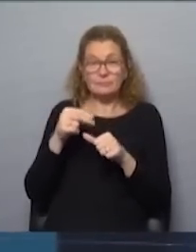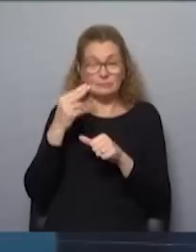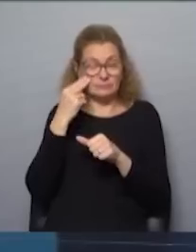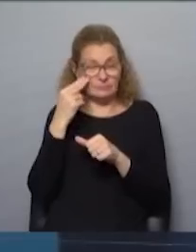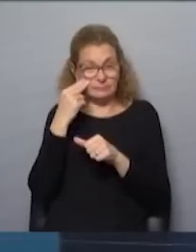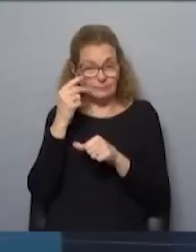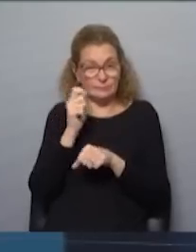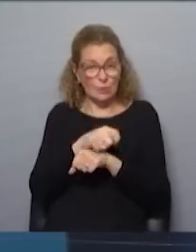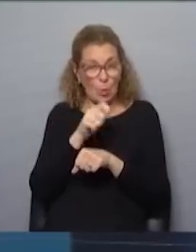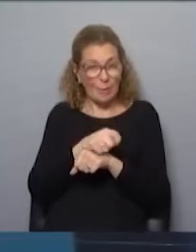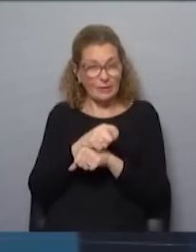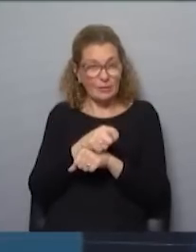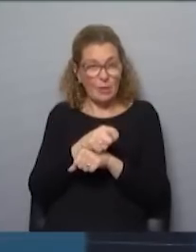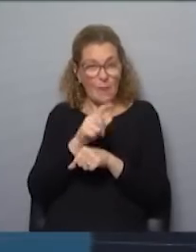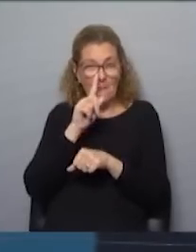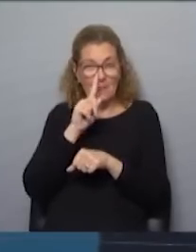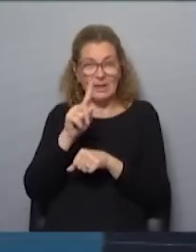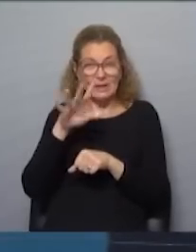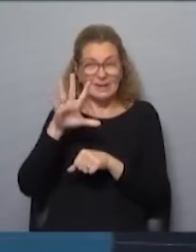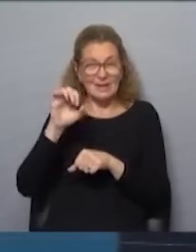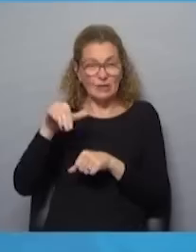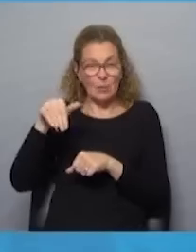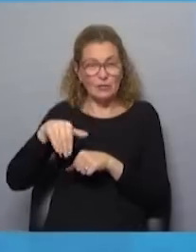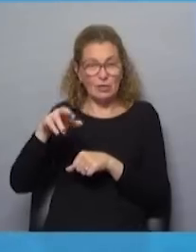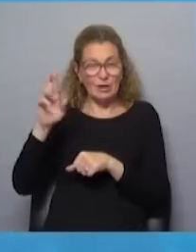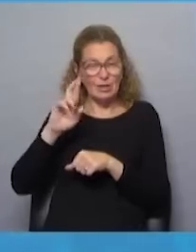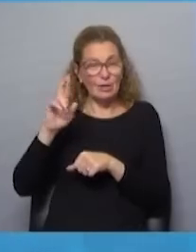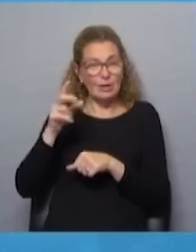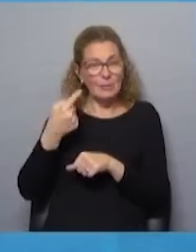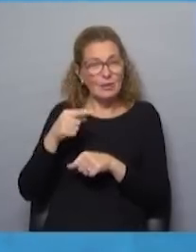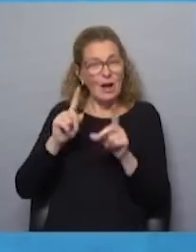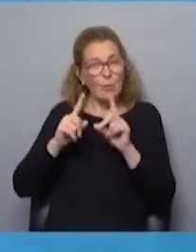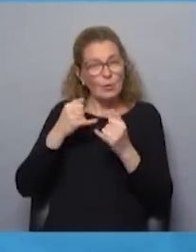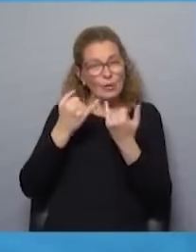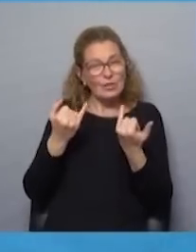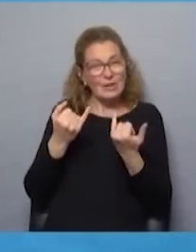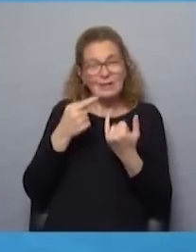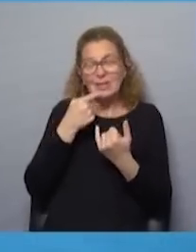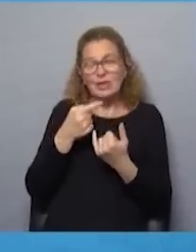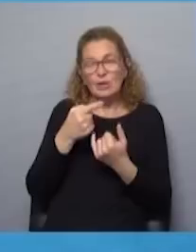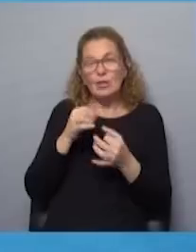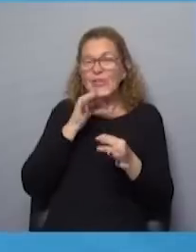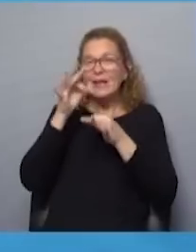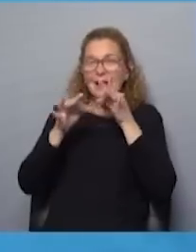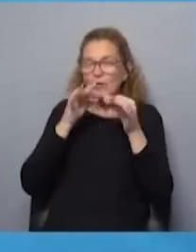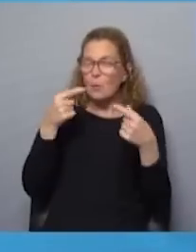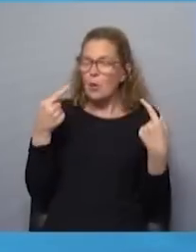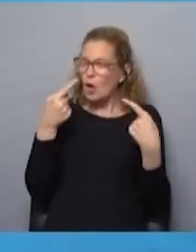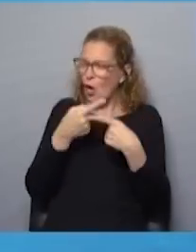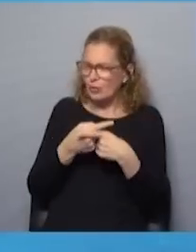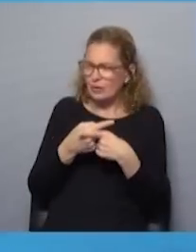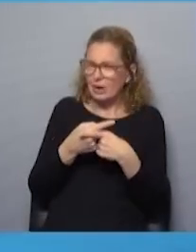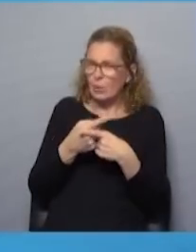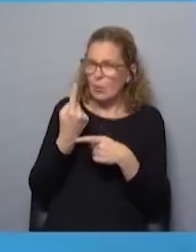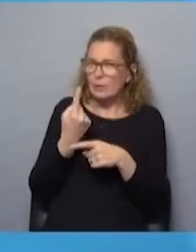juicio millonario de 1.500 millones de dólares sin embargo hace unos días se dieron alguna serie de declaraciones contradictorias una de ellas por